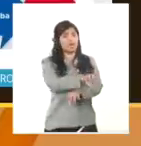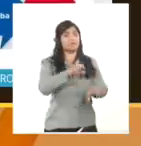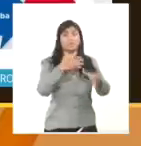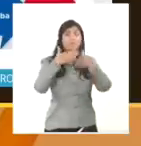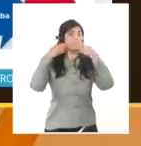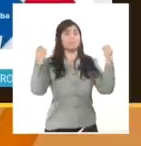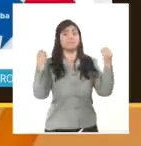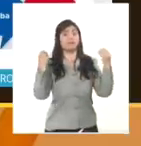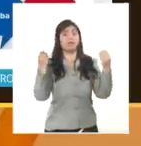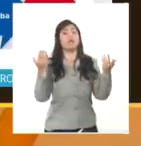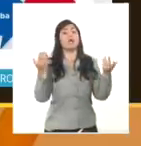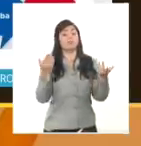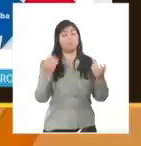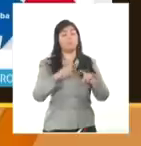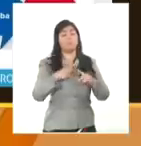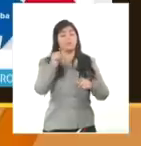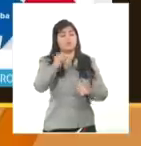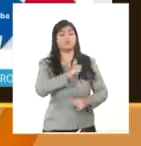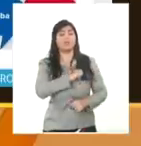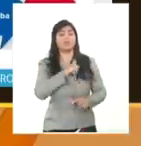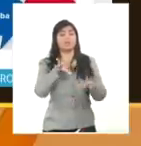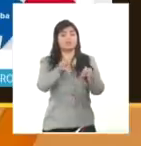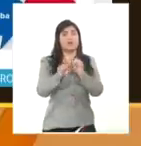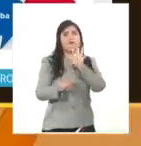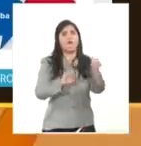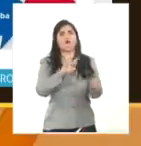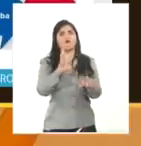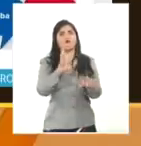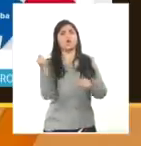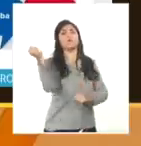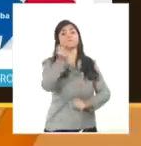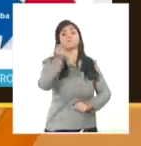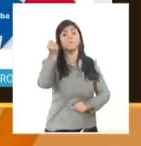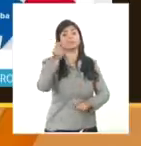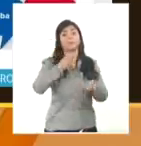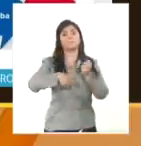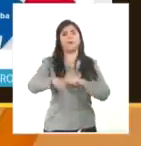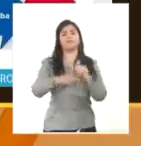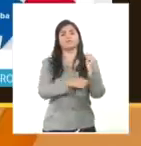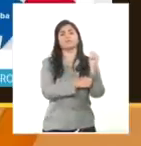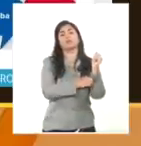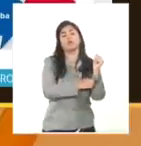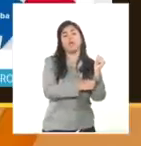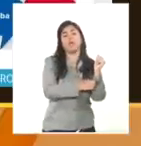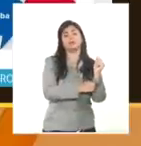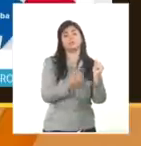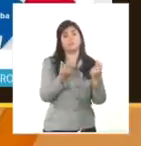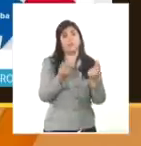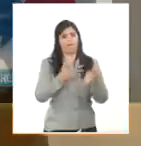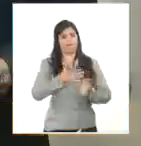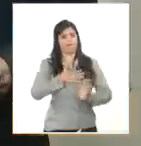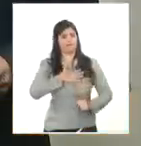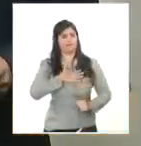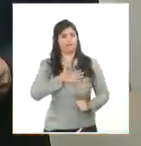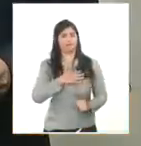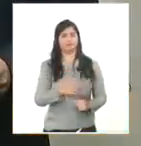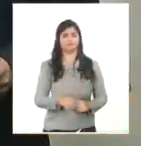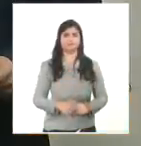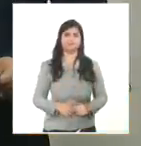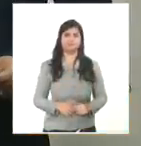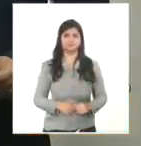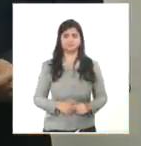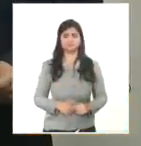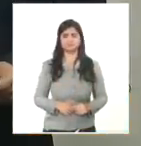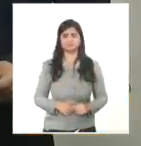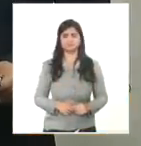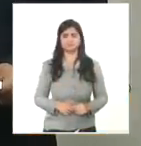cifra que indica un crecimiento considerable en comparación con el año anterior. La mayor incidencia se refleja contra los vacunos y las